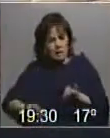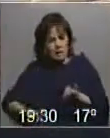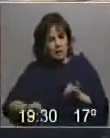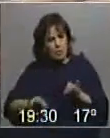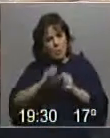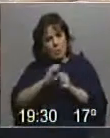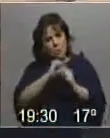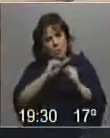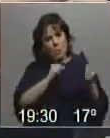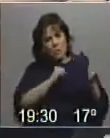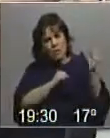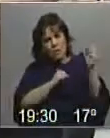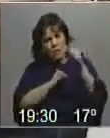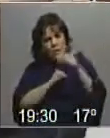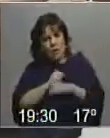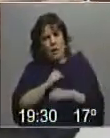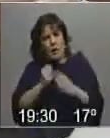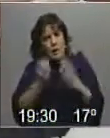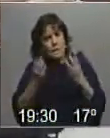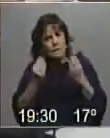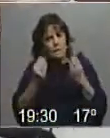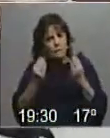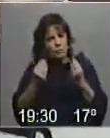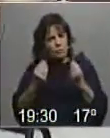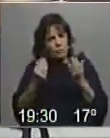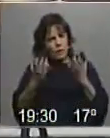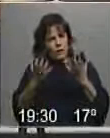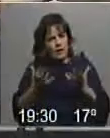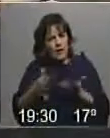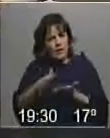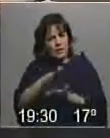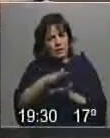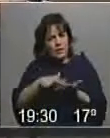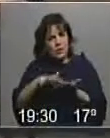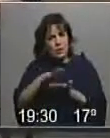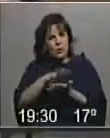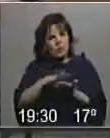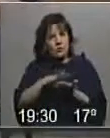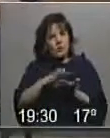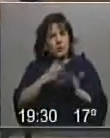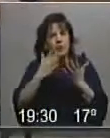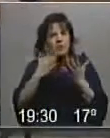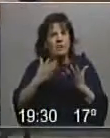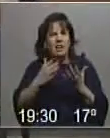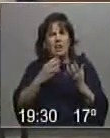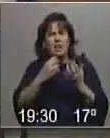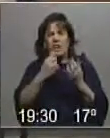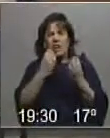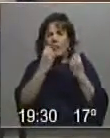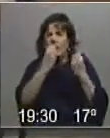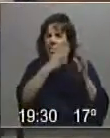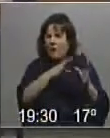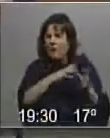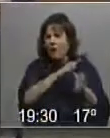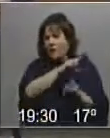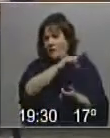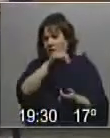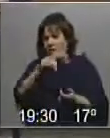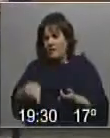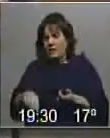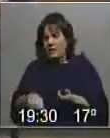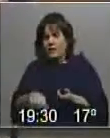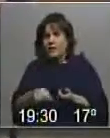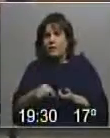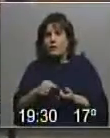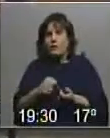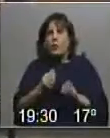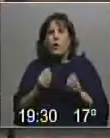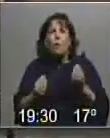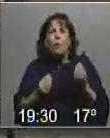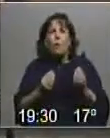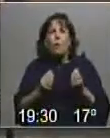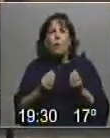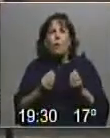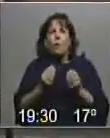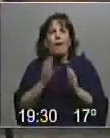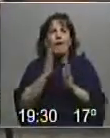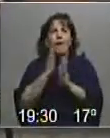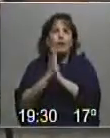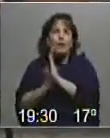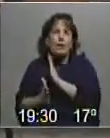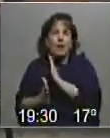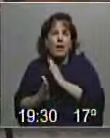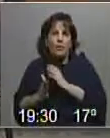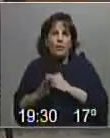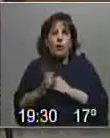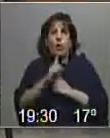Yeah. Hay muchos ciudadanos que están en esa situación, como de salir de la necesidad de salir del país, sí. como refugiados, no